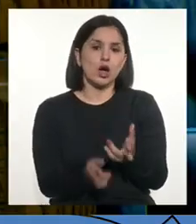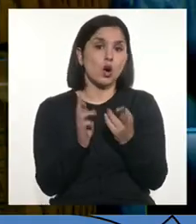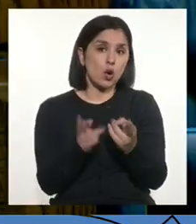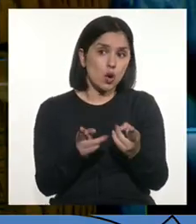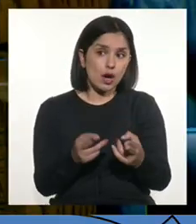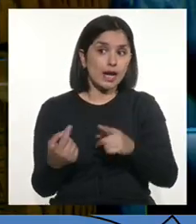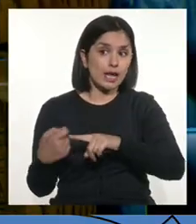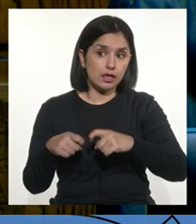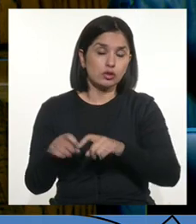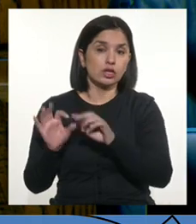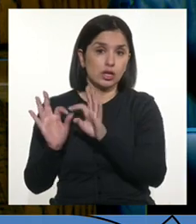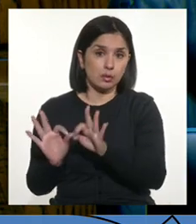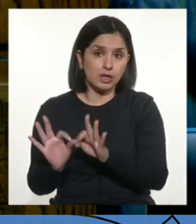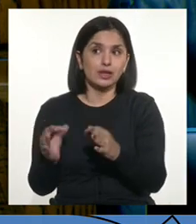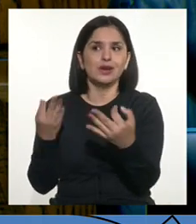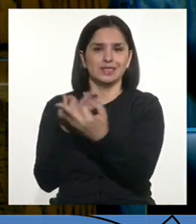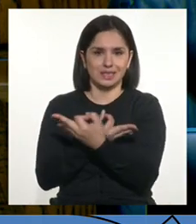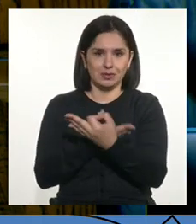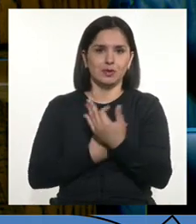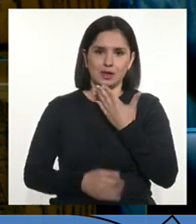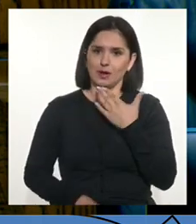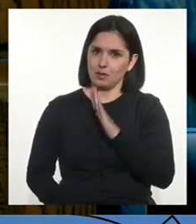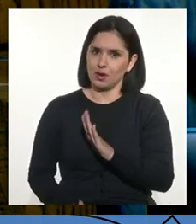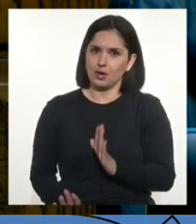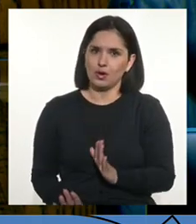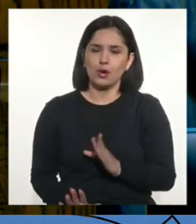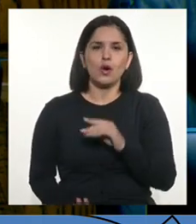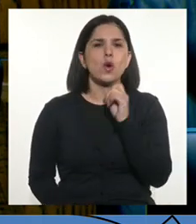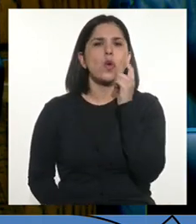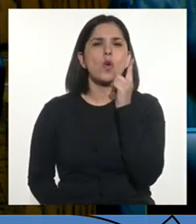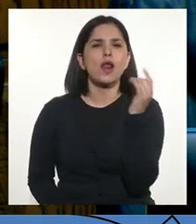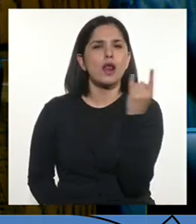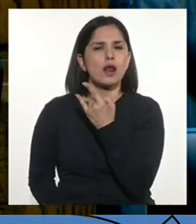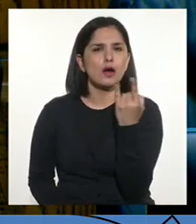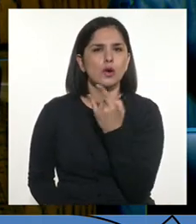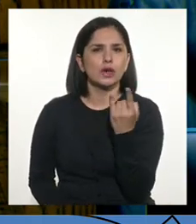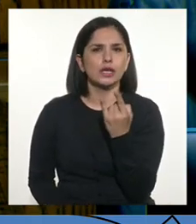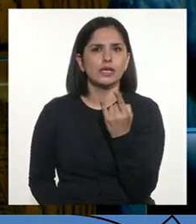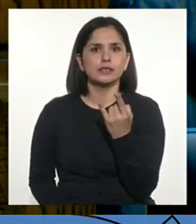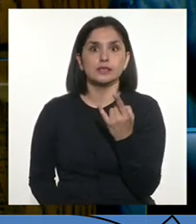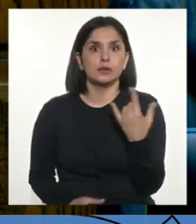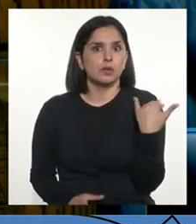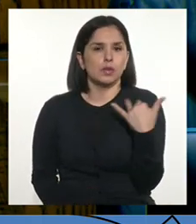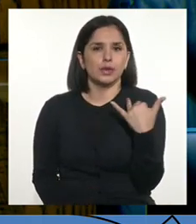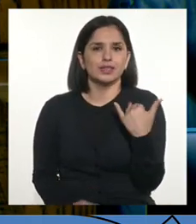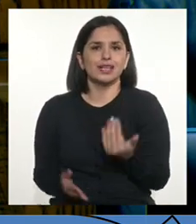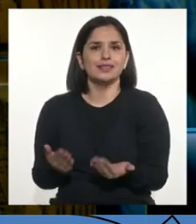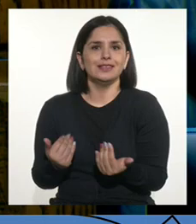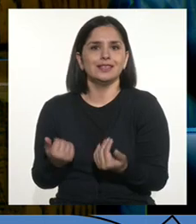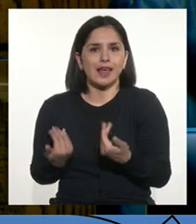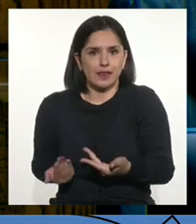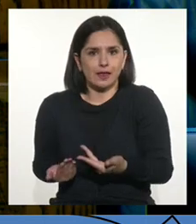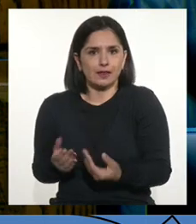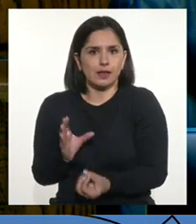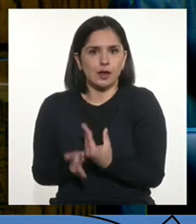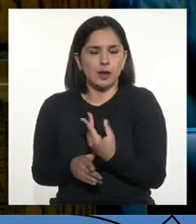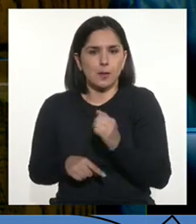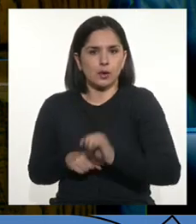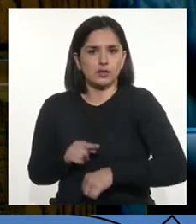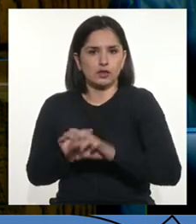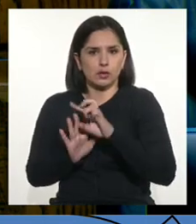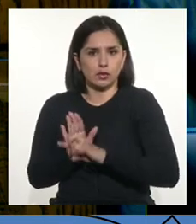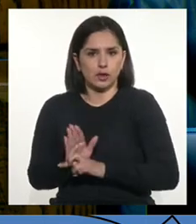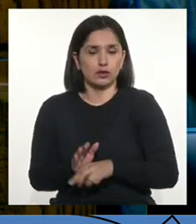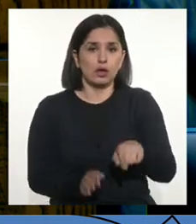la ejecución en particular se me explique cuál es la urgencia el indispensable necesidad de este proyecto aquí el